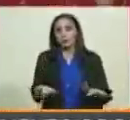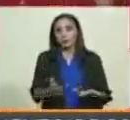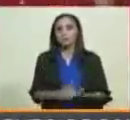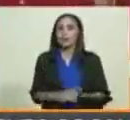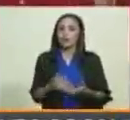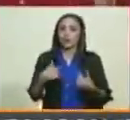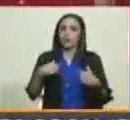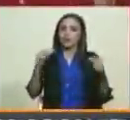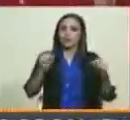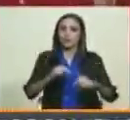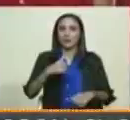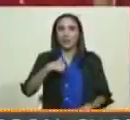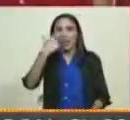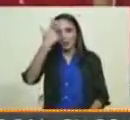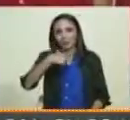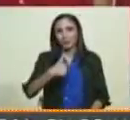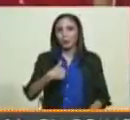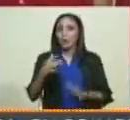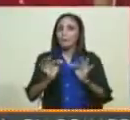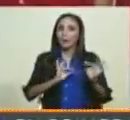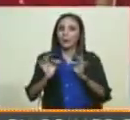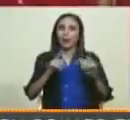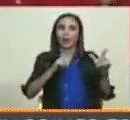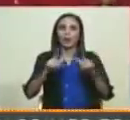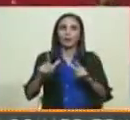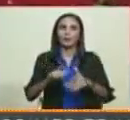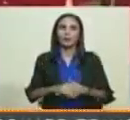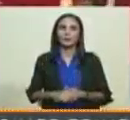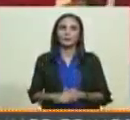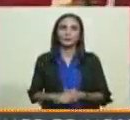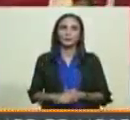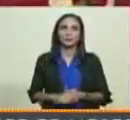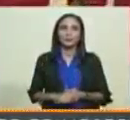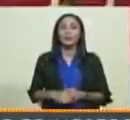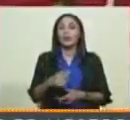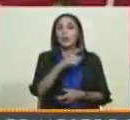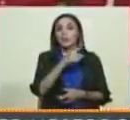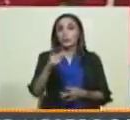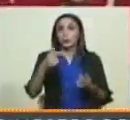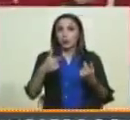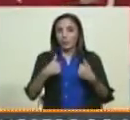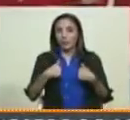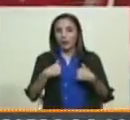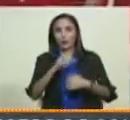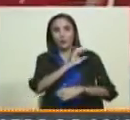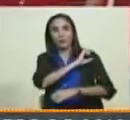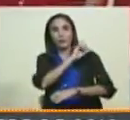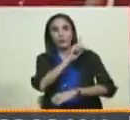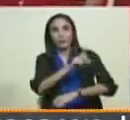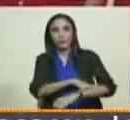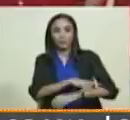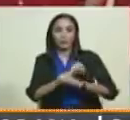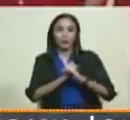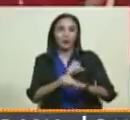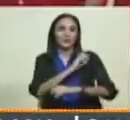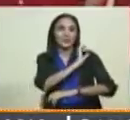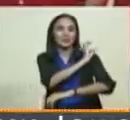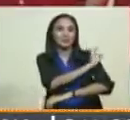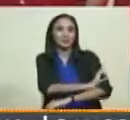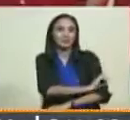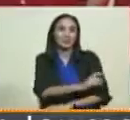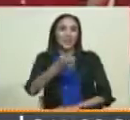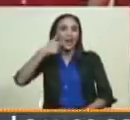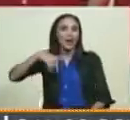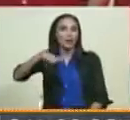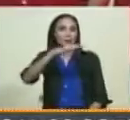soy yo. Estoy preparado. Estoy listo. Y si ustedes me dan el poder que les pido, el poder del pueblo, el poder del